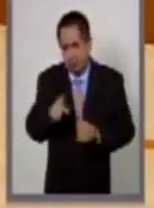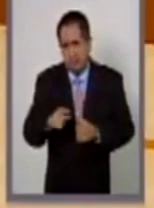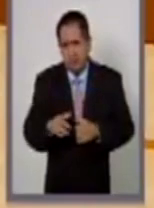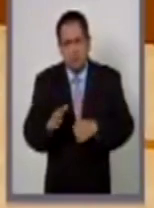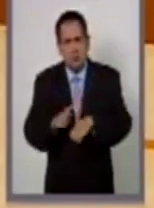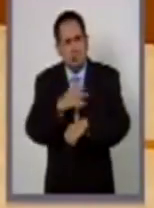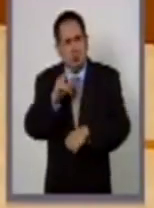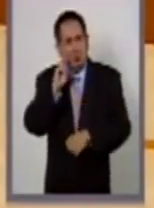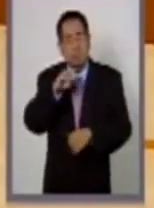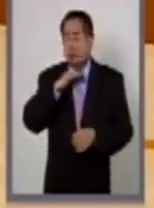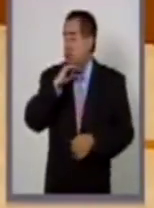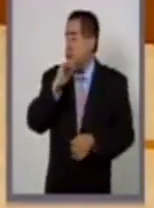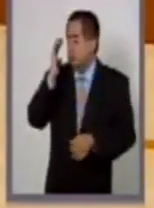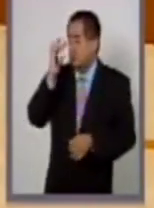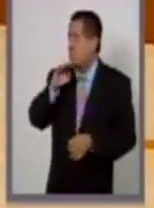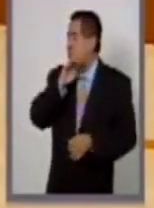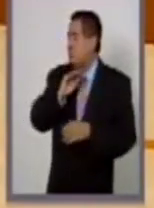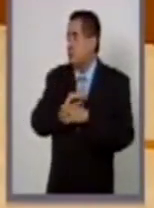qué no ven nada?